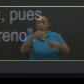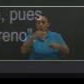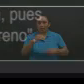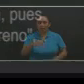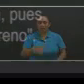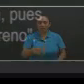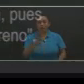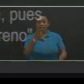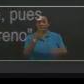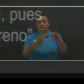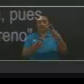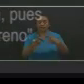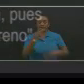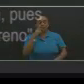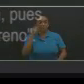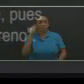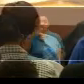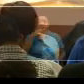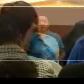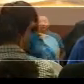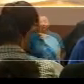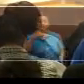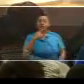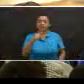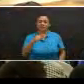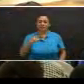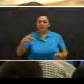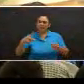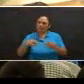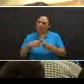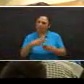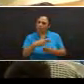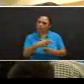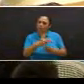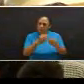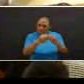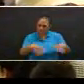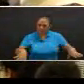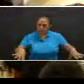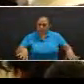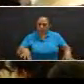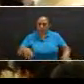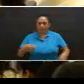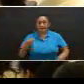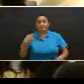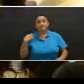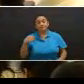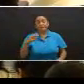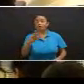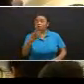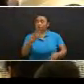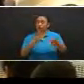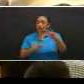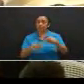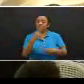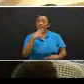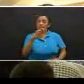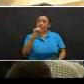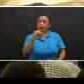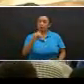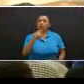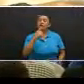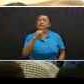en esa parábola y dice que la quiten, que la destruyan. Pero viene el hijo y le dice,